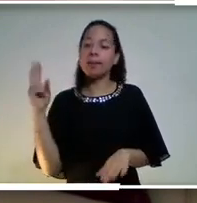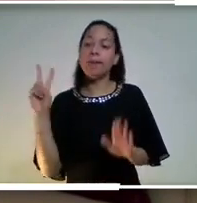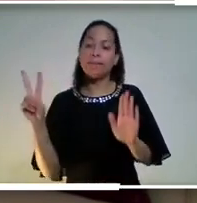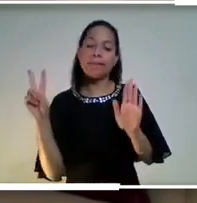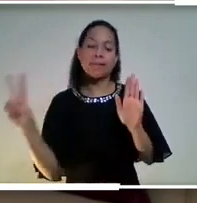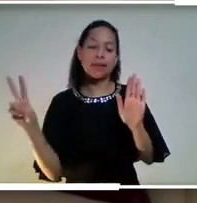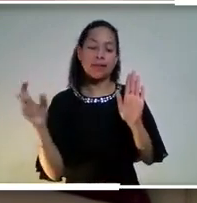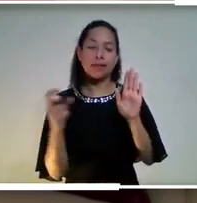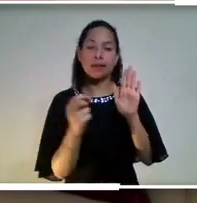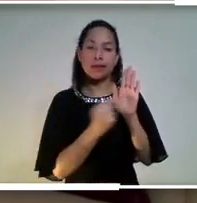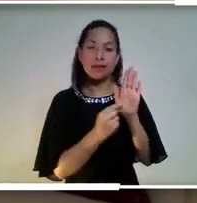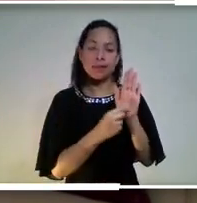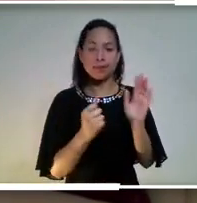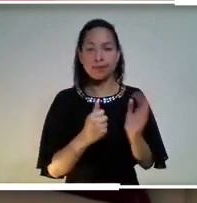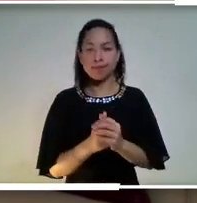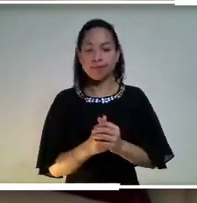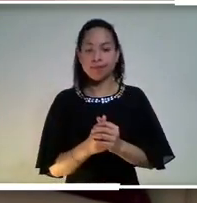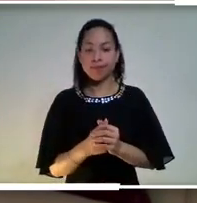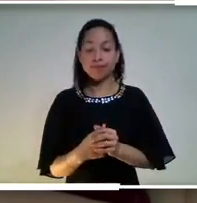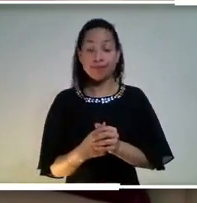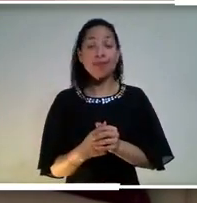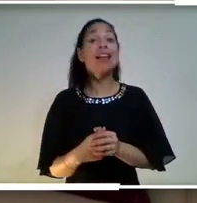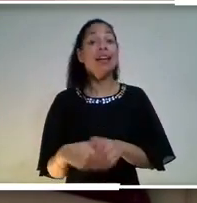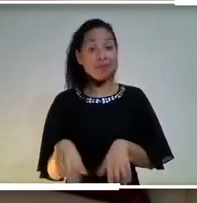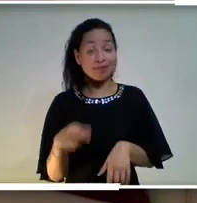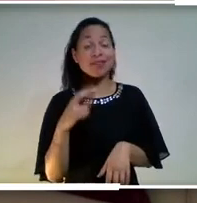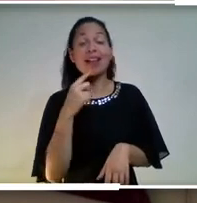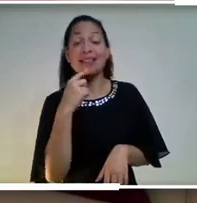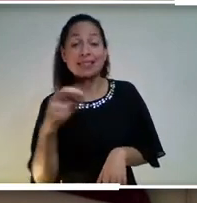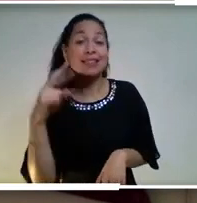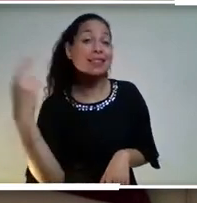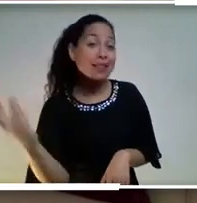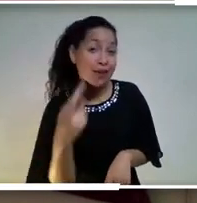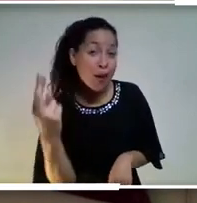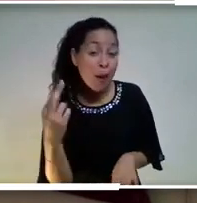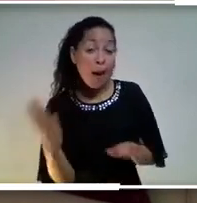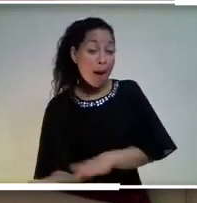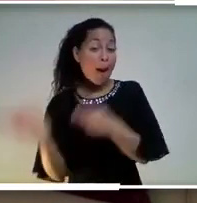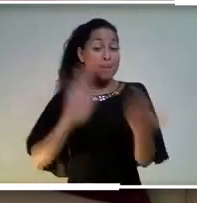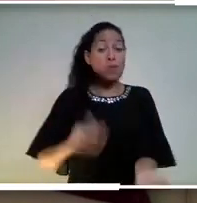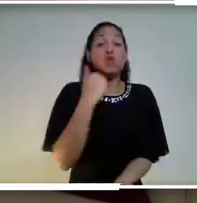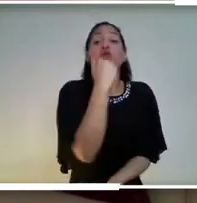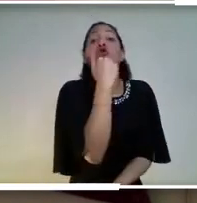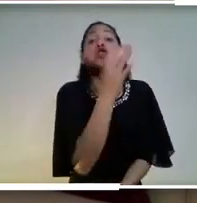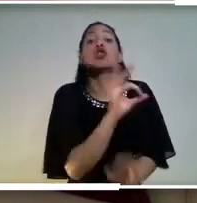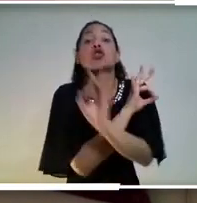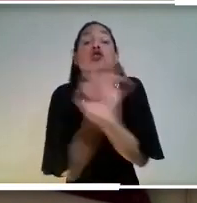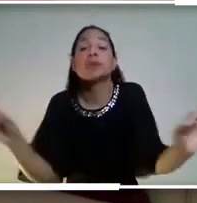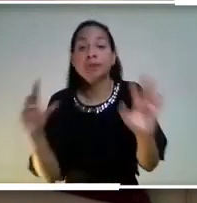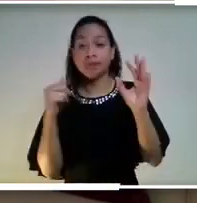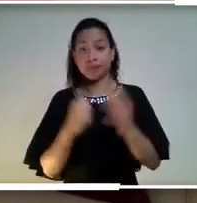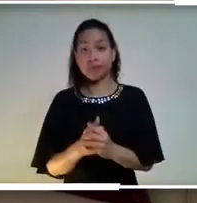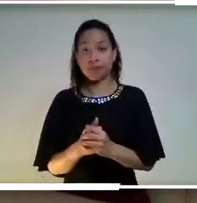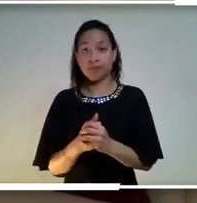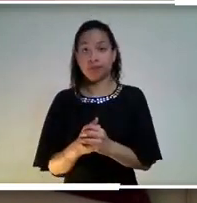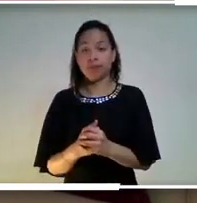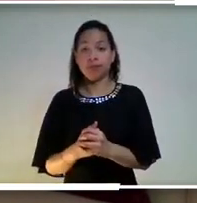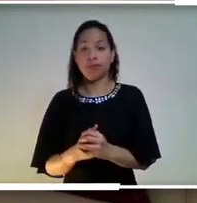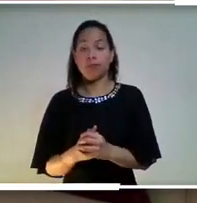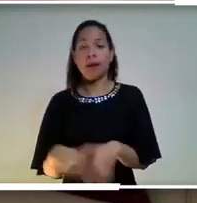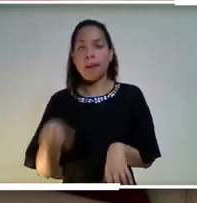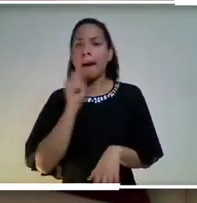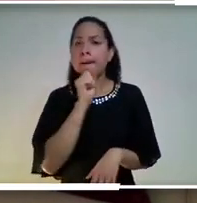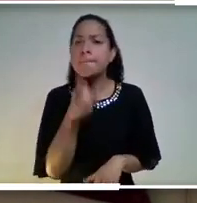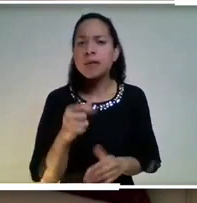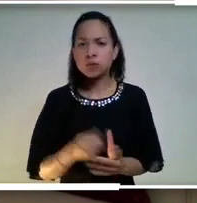hagamos la prueba entonces a ver si preso lo crees pregunta hay algún valiente que se animaría a dar